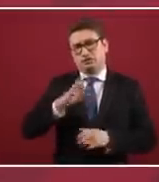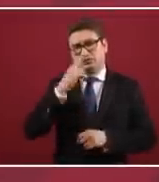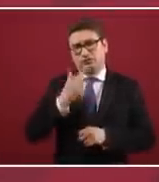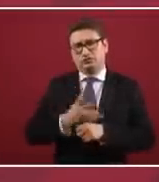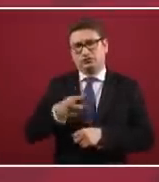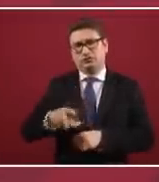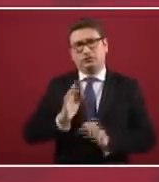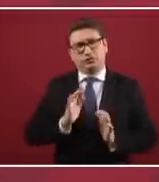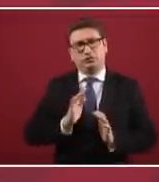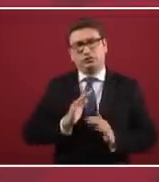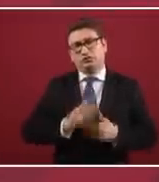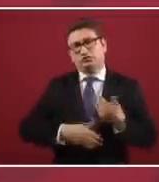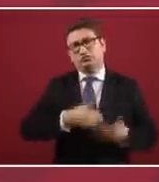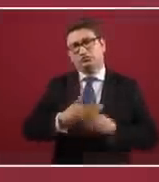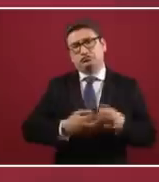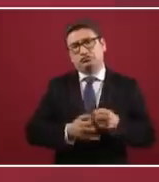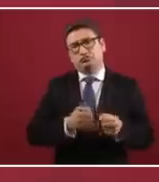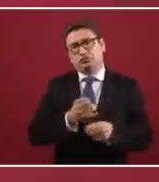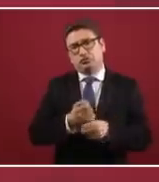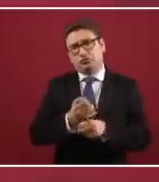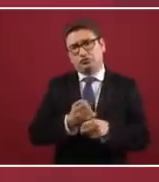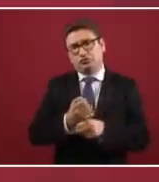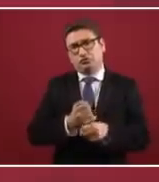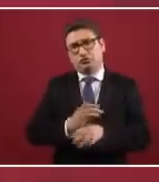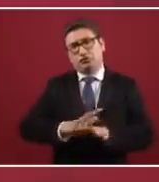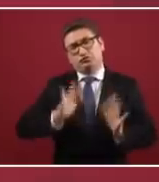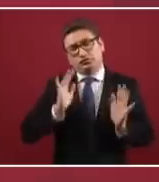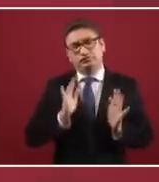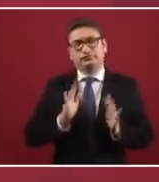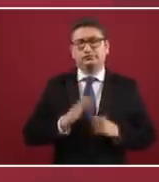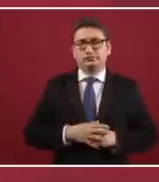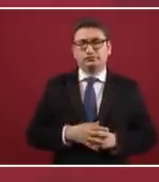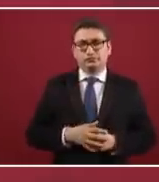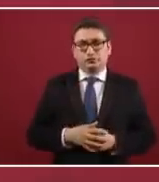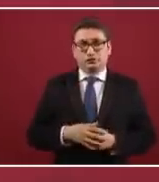y lo que corresponda a nosotros lo asumimos.